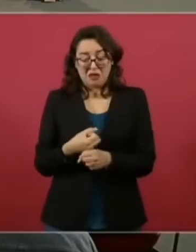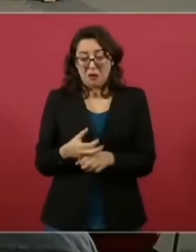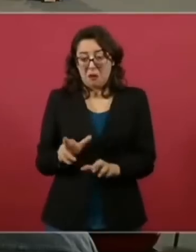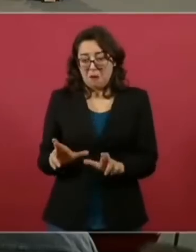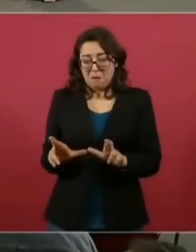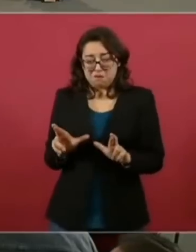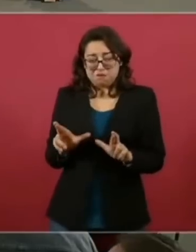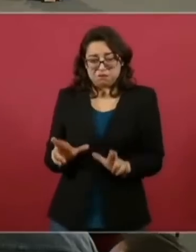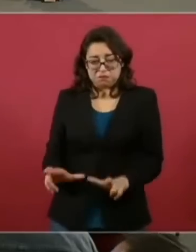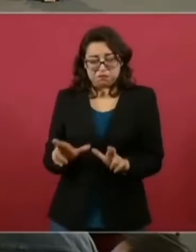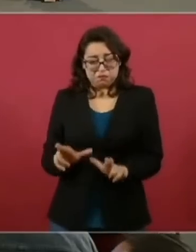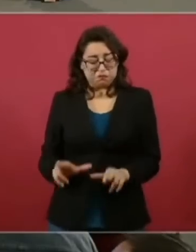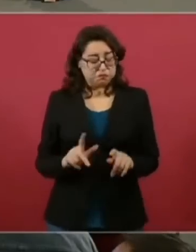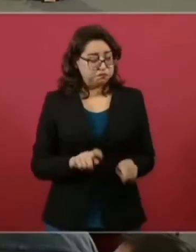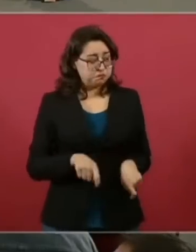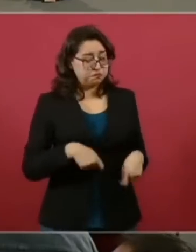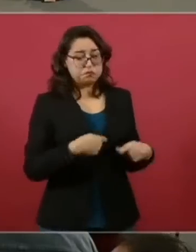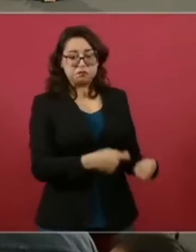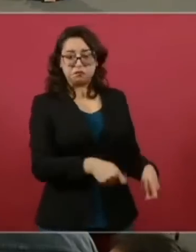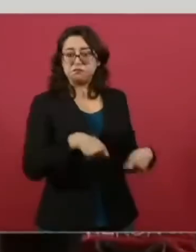Y todavía